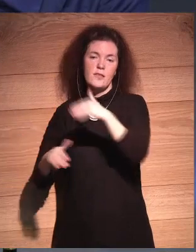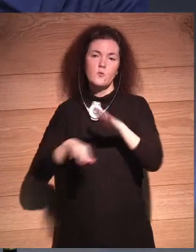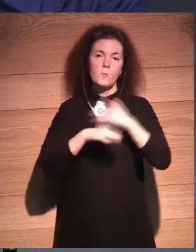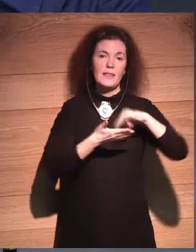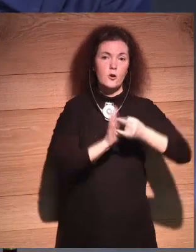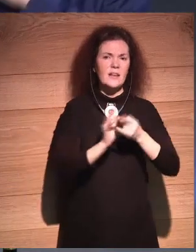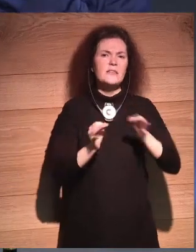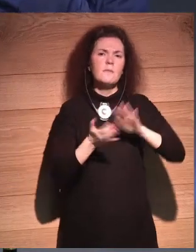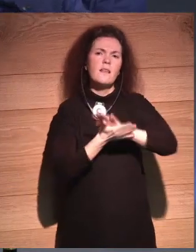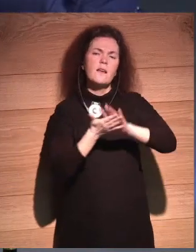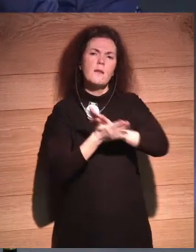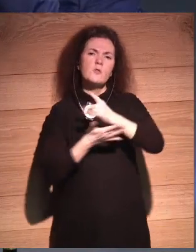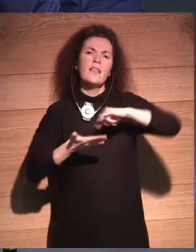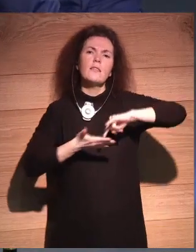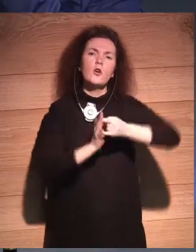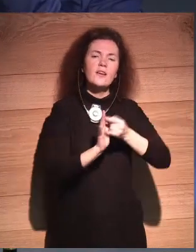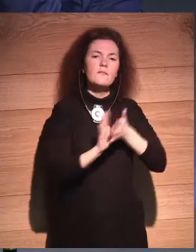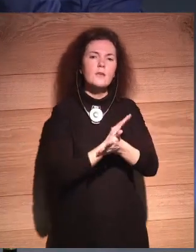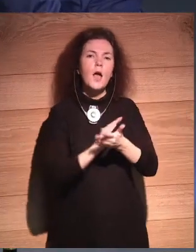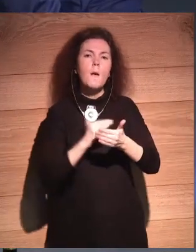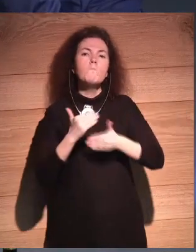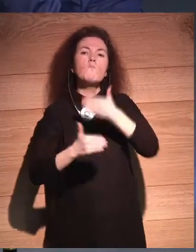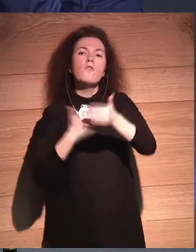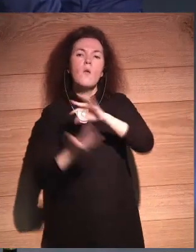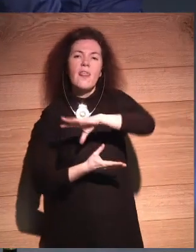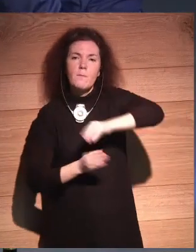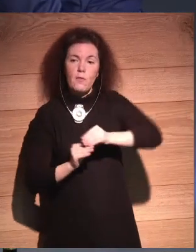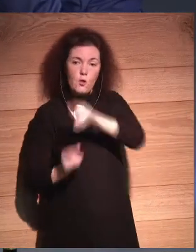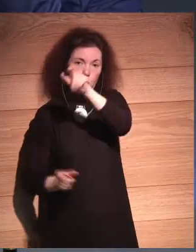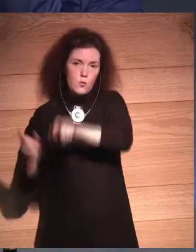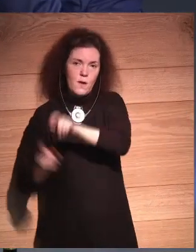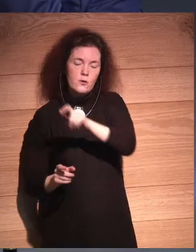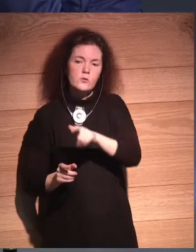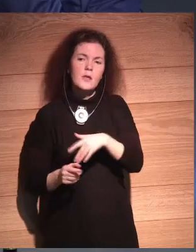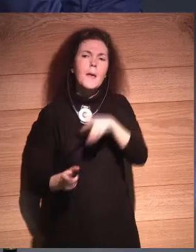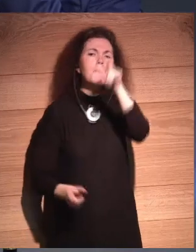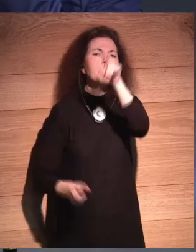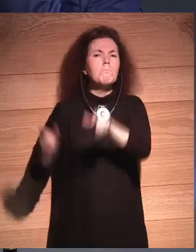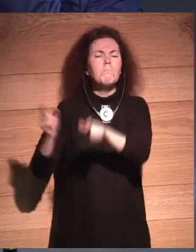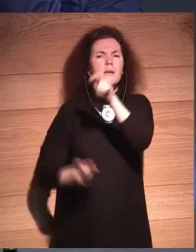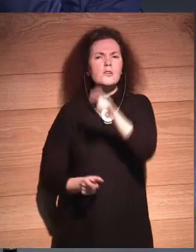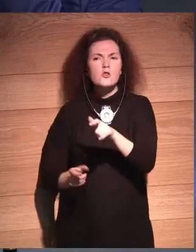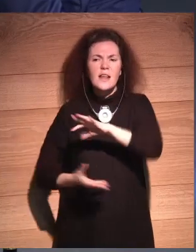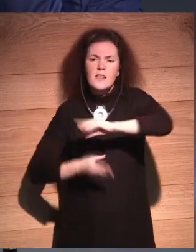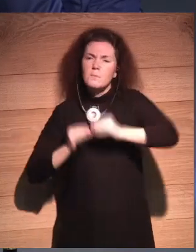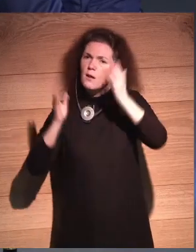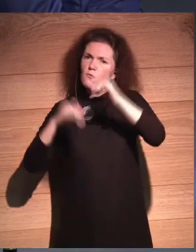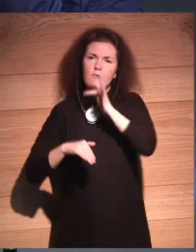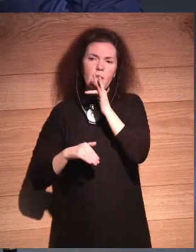de tecnología, hablamos de un proceso de adaptación del hombre. ¿Qué hacemos con aquellos que no son capaces de